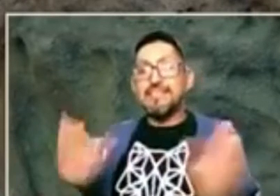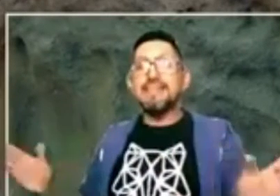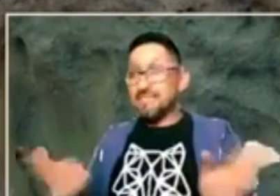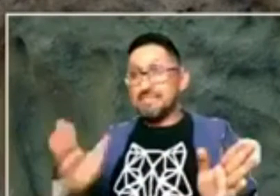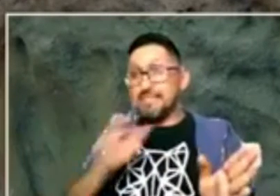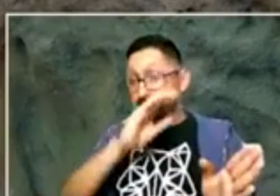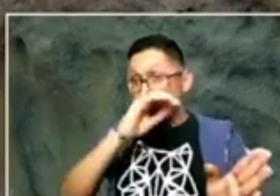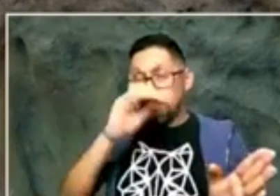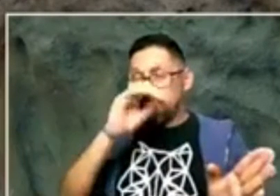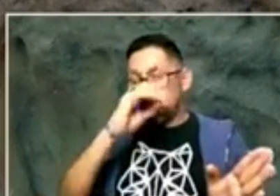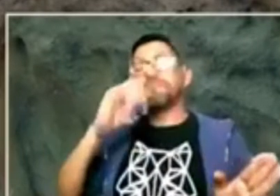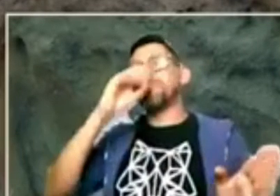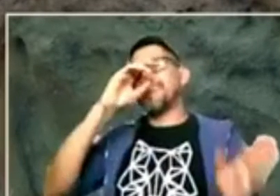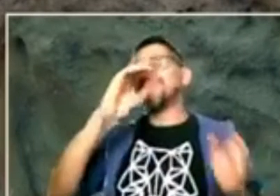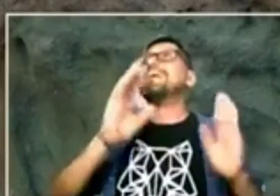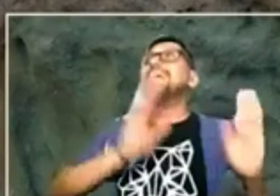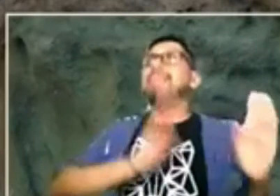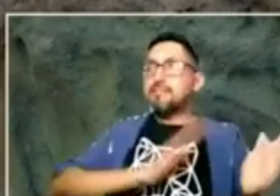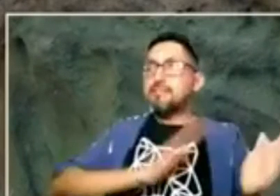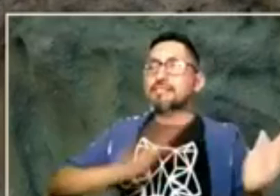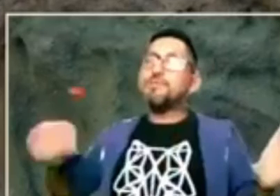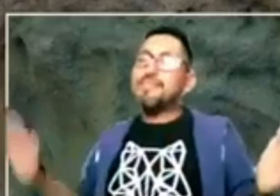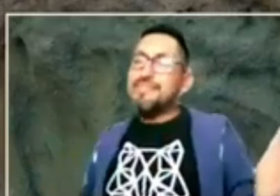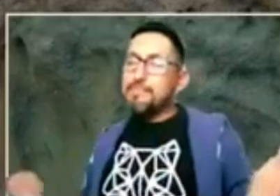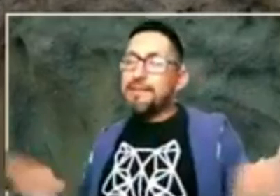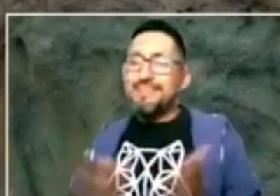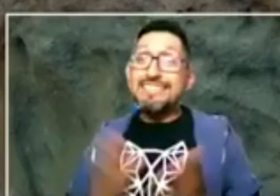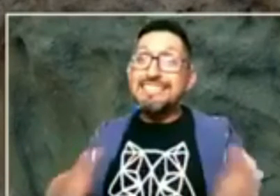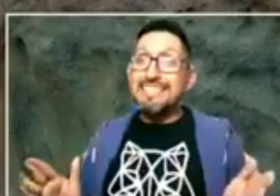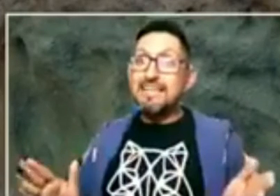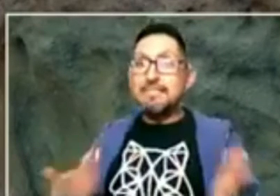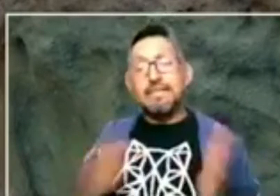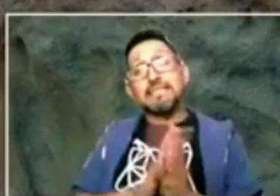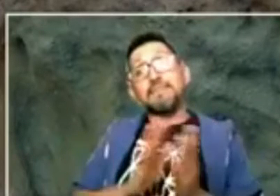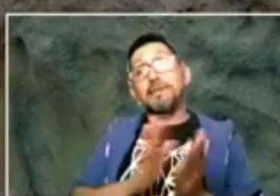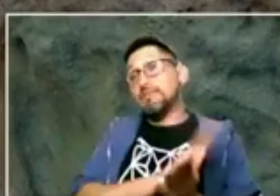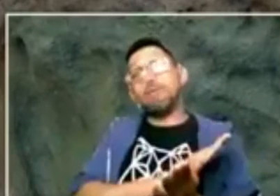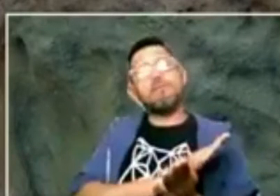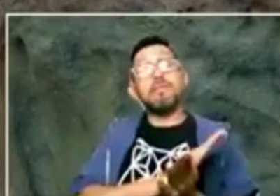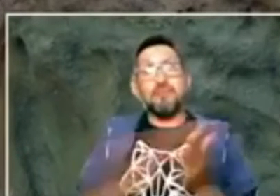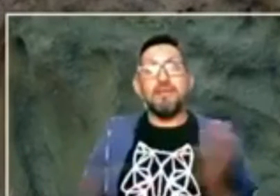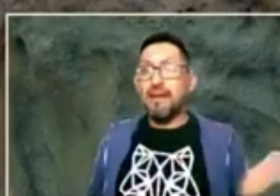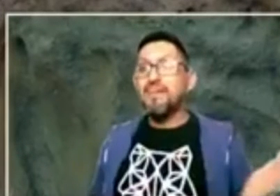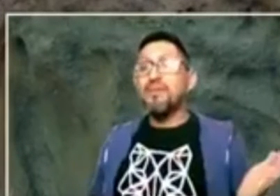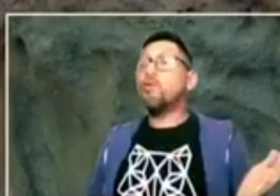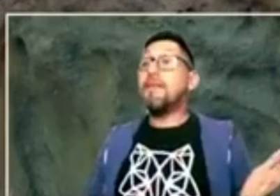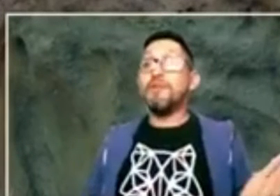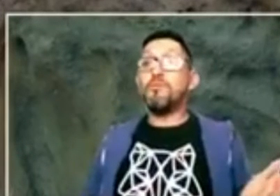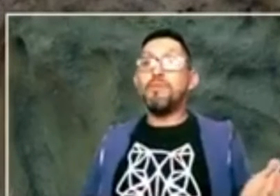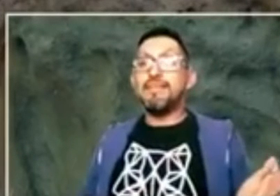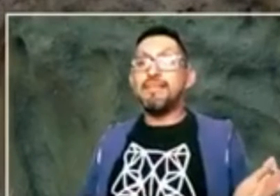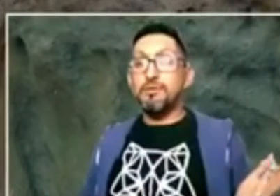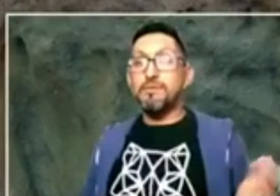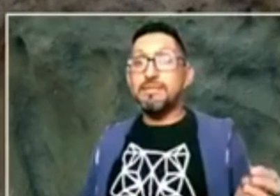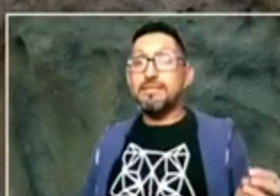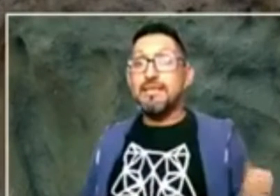3 décadas en las que ya nos echamos una tercera parte de las 3 décadas en las que está previsto que vamos a terminar con la mayor